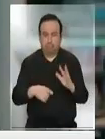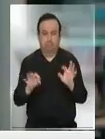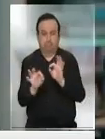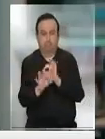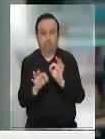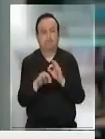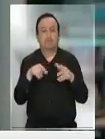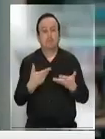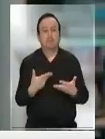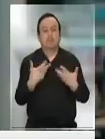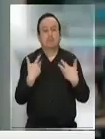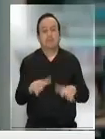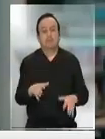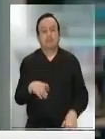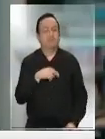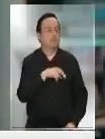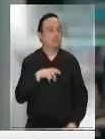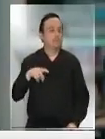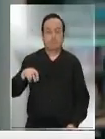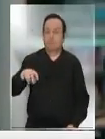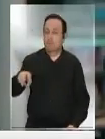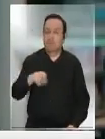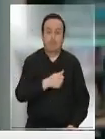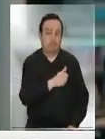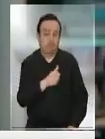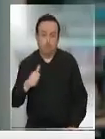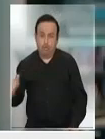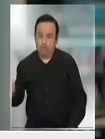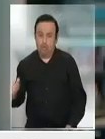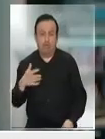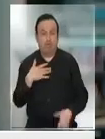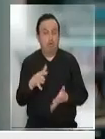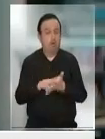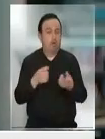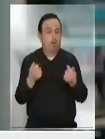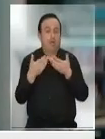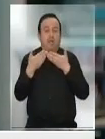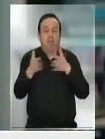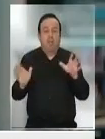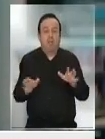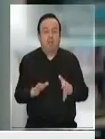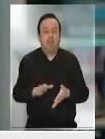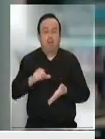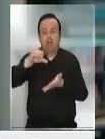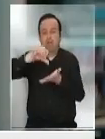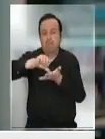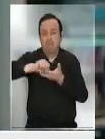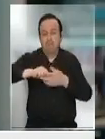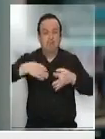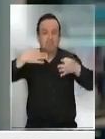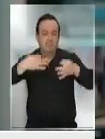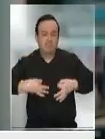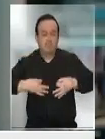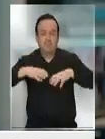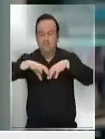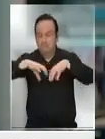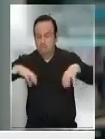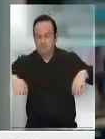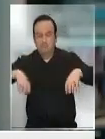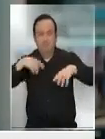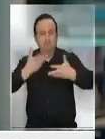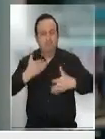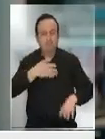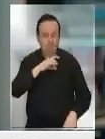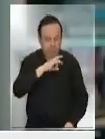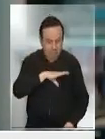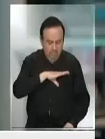día han transitado desde, y que todas son economías liberales, desde multiseguros o seguros disgregados o separados como